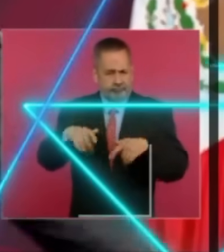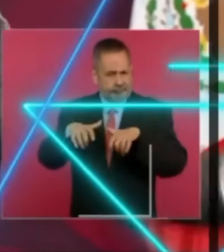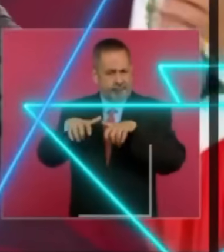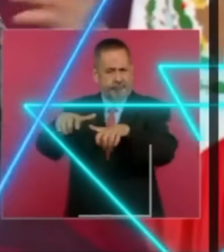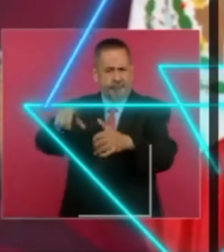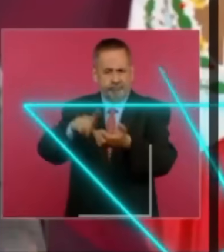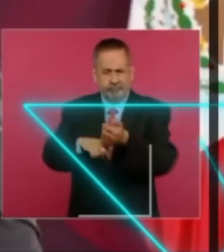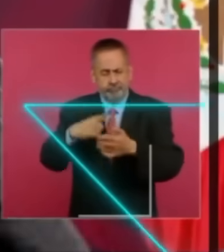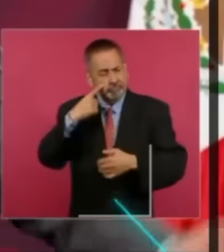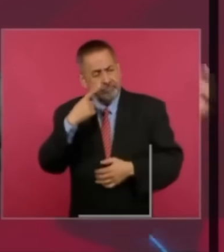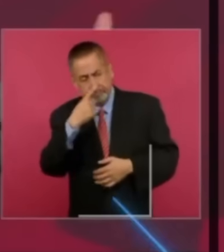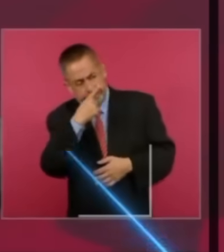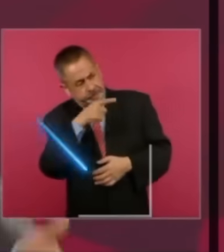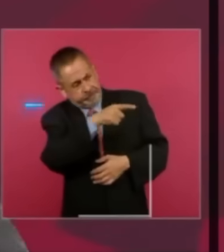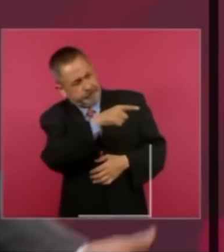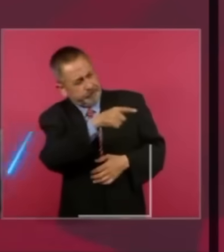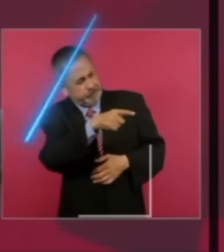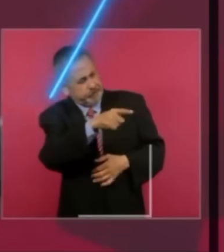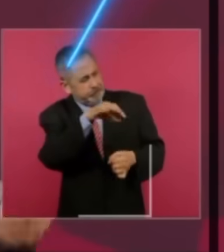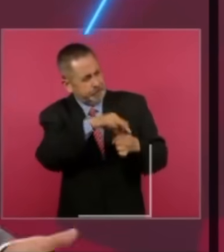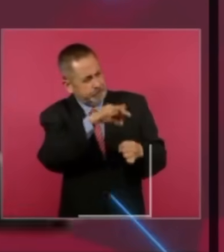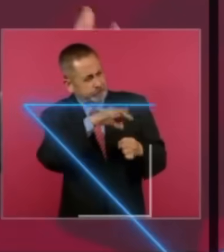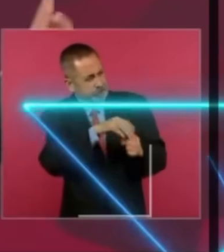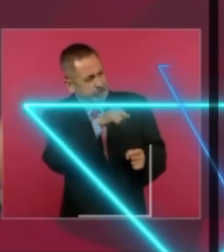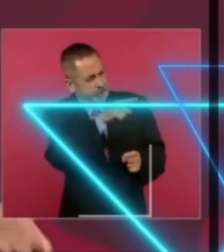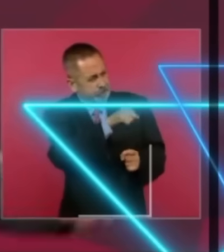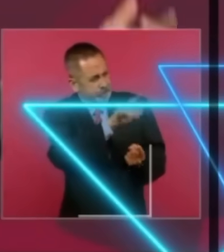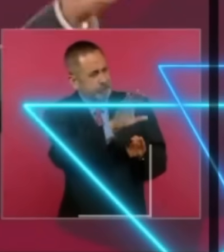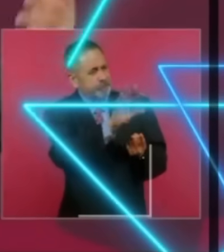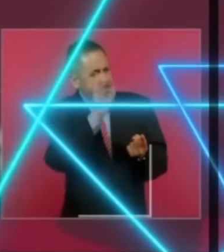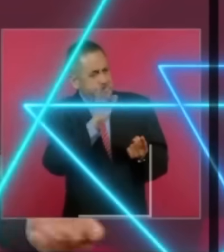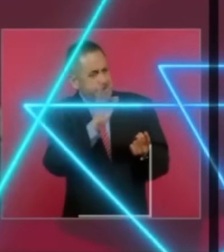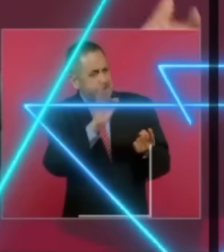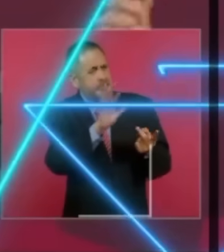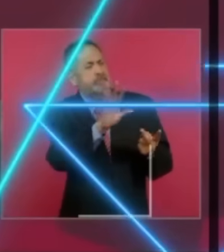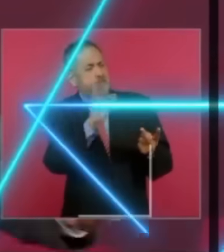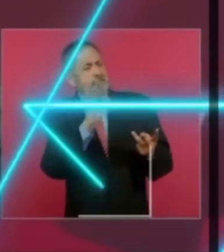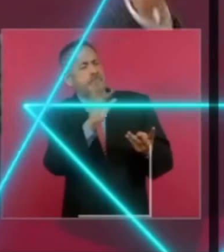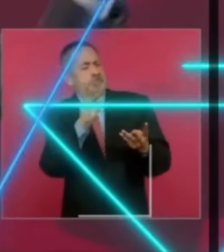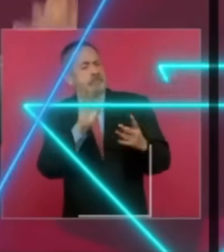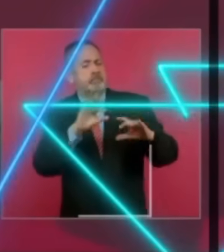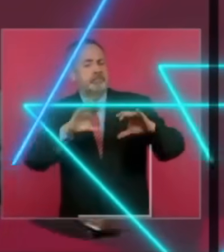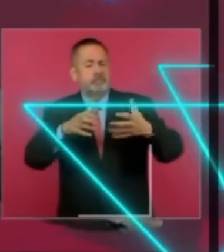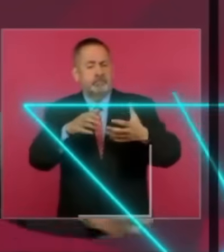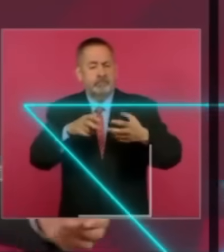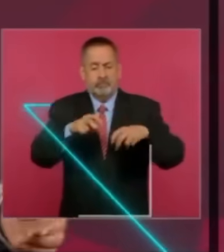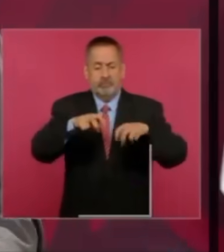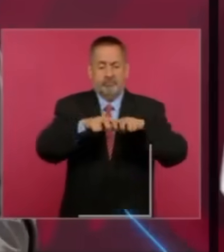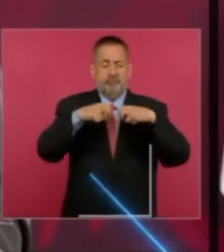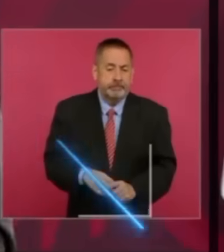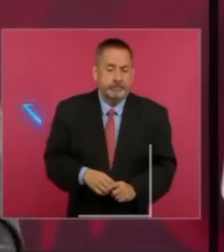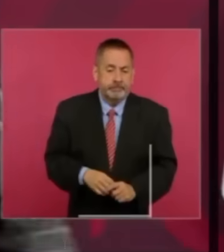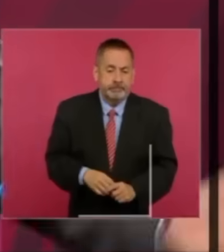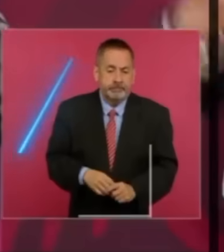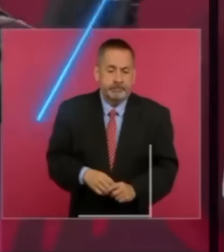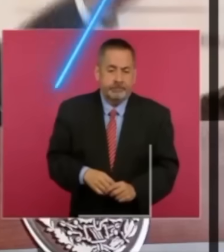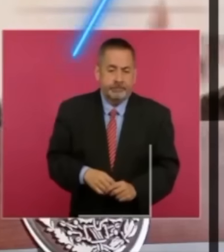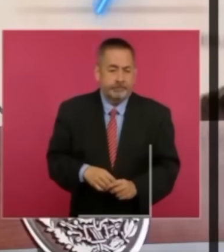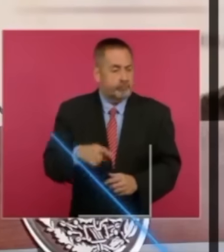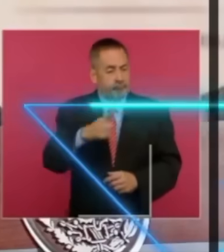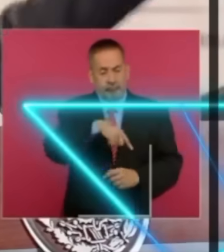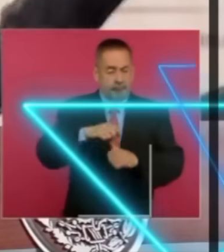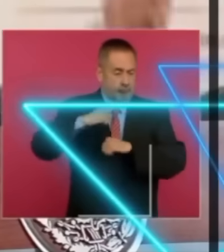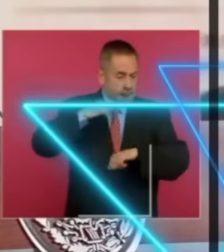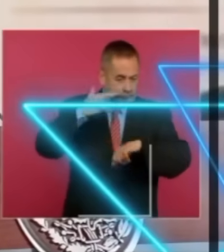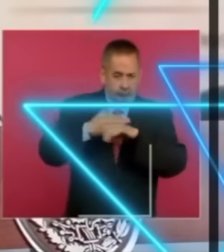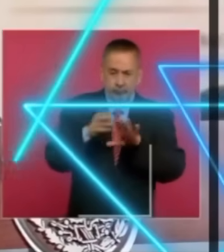que el pueblo vote Por quienes ofrezcan que van a llevar